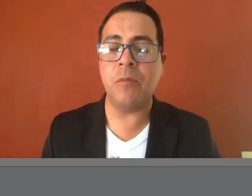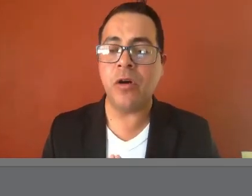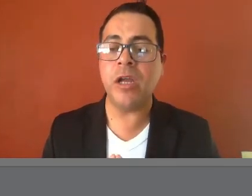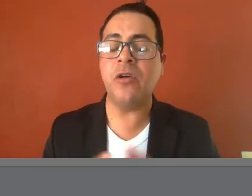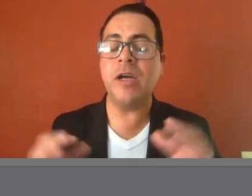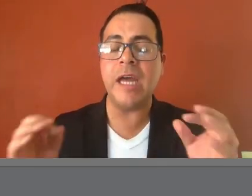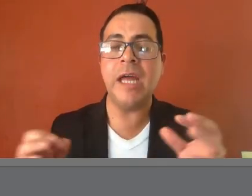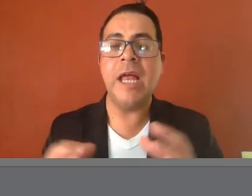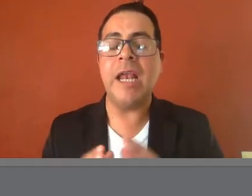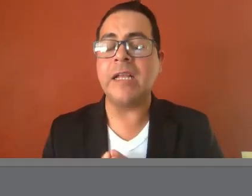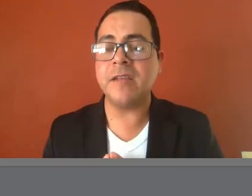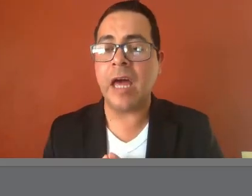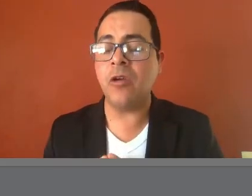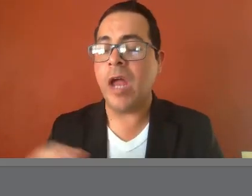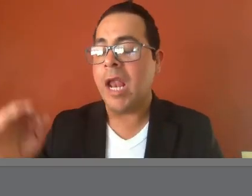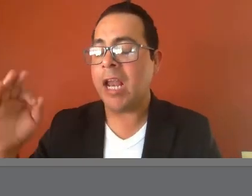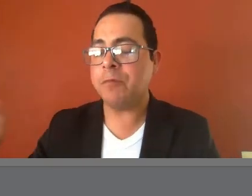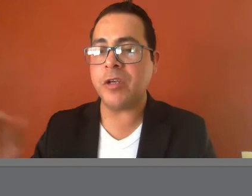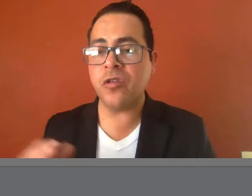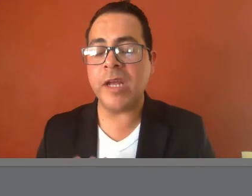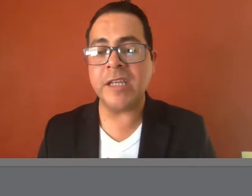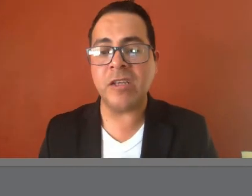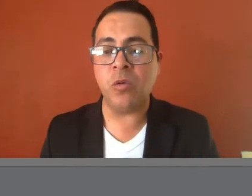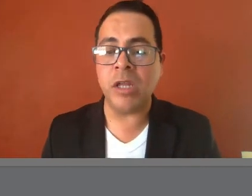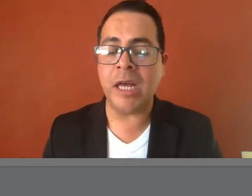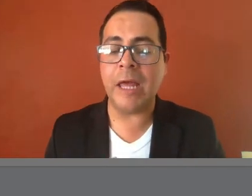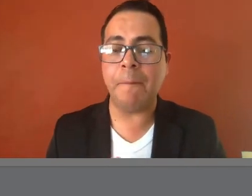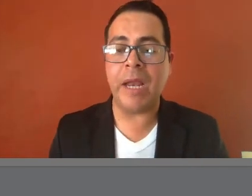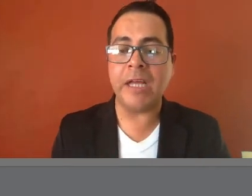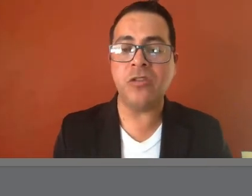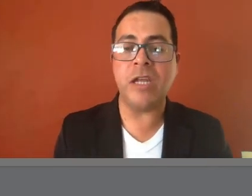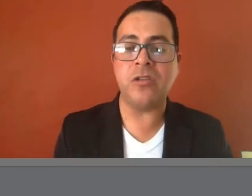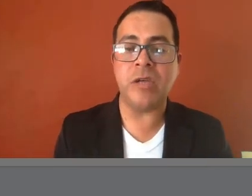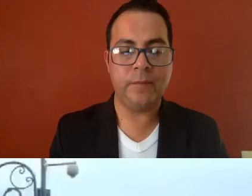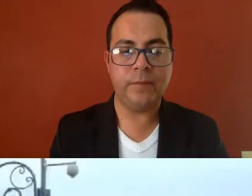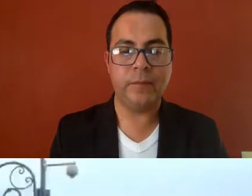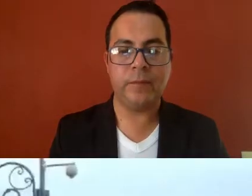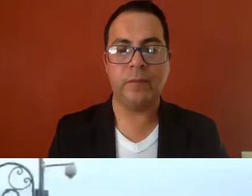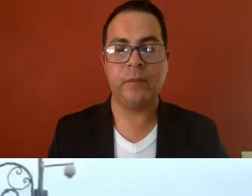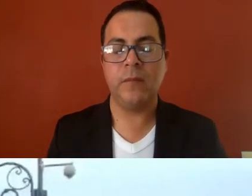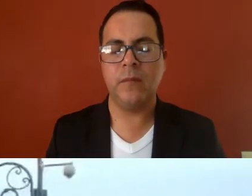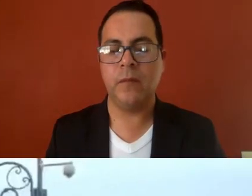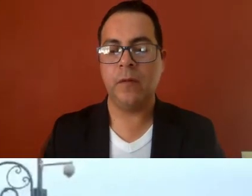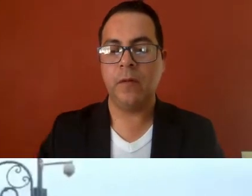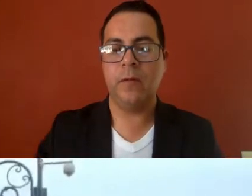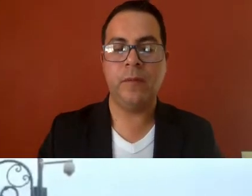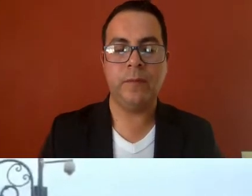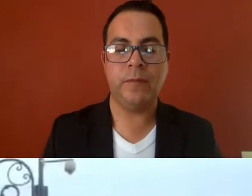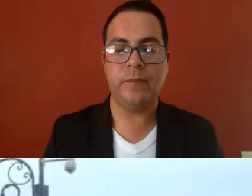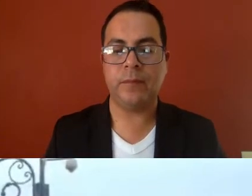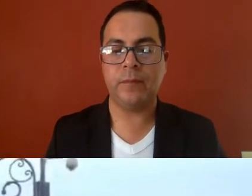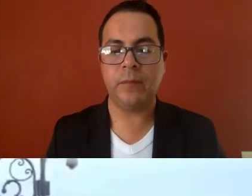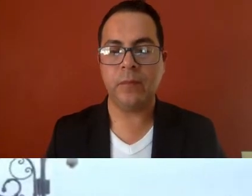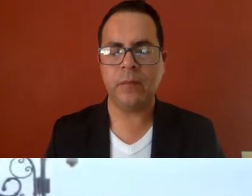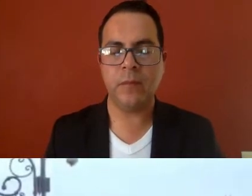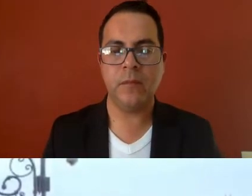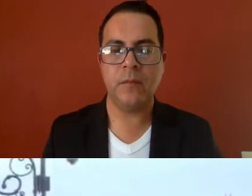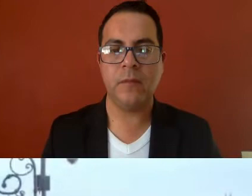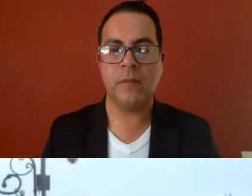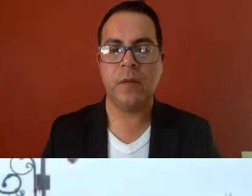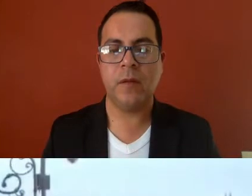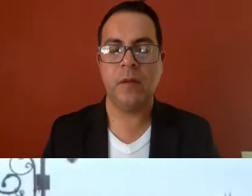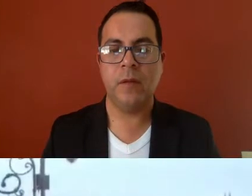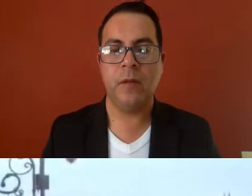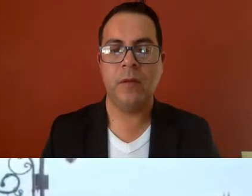lacrimógeno que lanzaron las personas de seguridad en Palacio Nacional. Buenos días, estamos aquí en Palacio